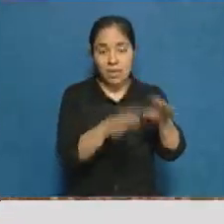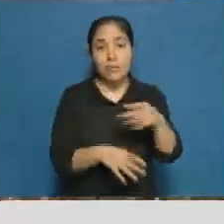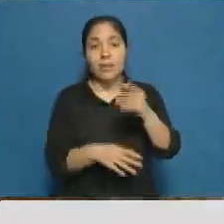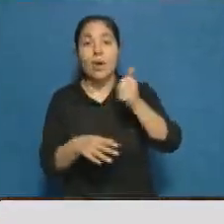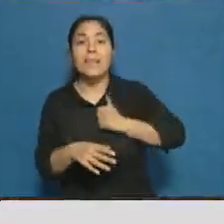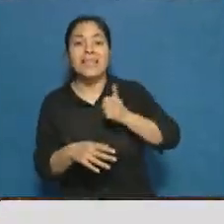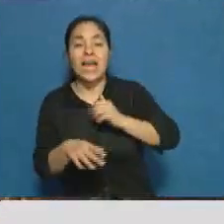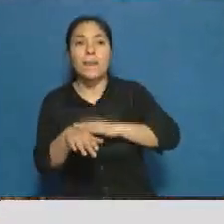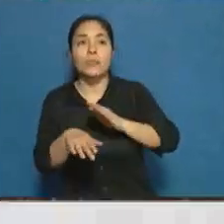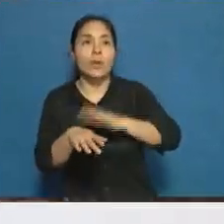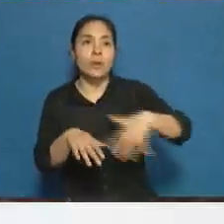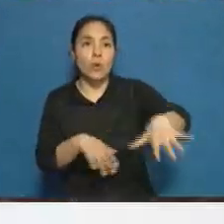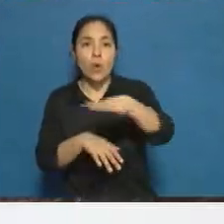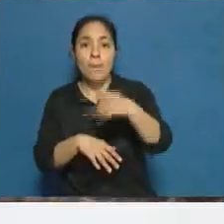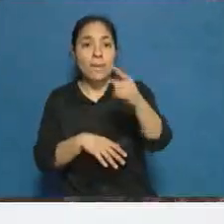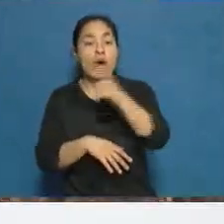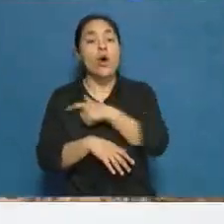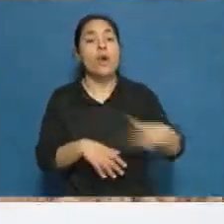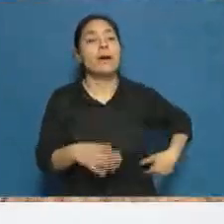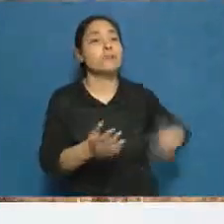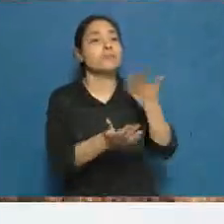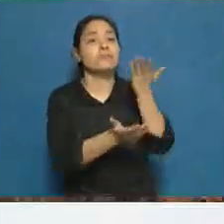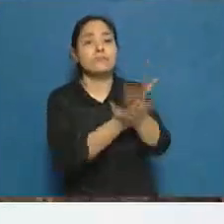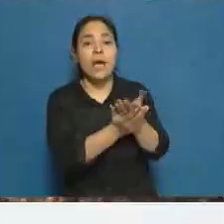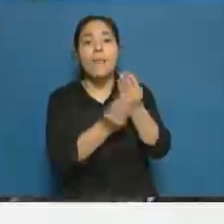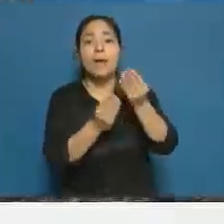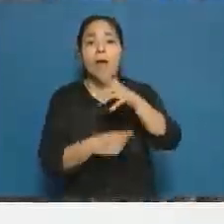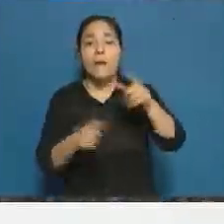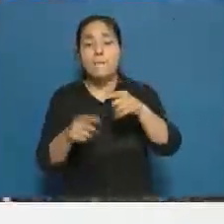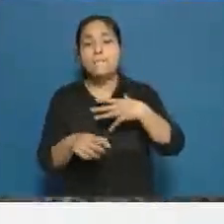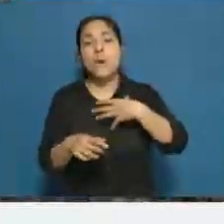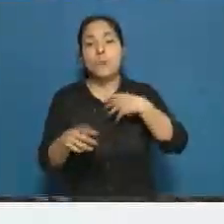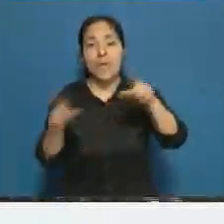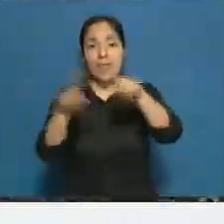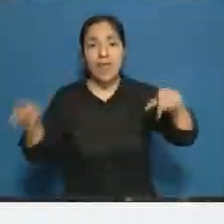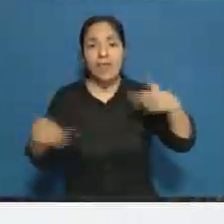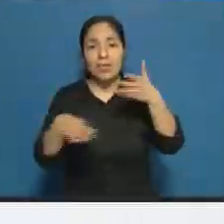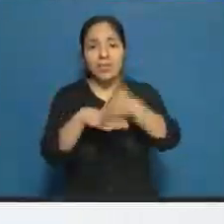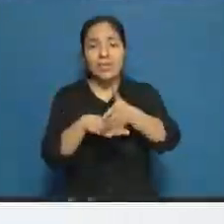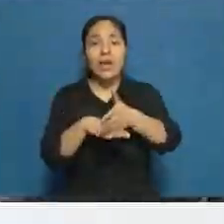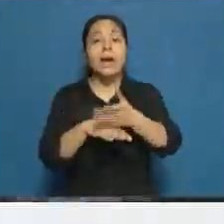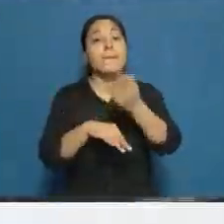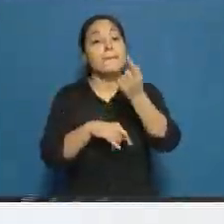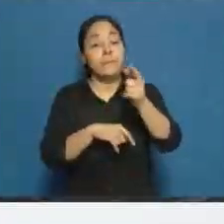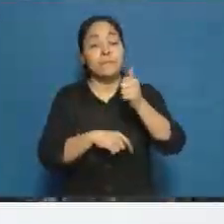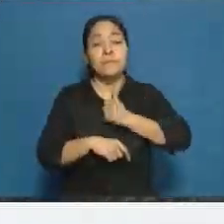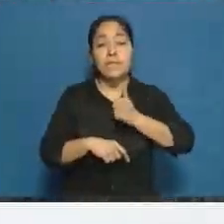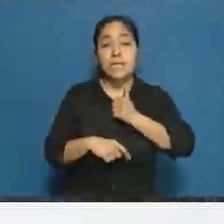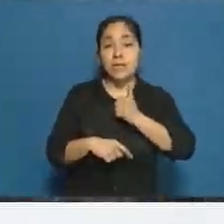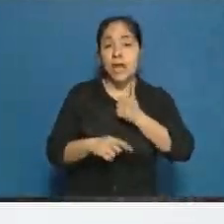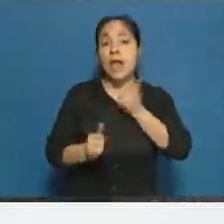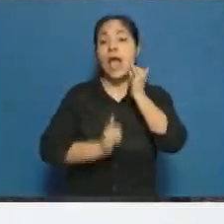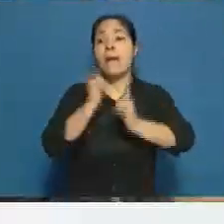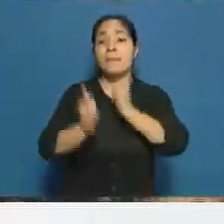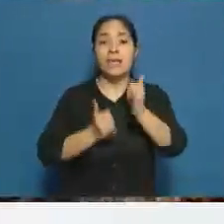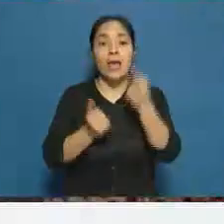embargo, piden intervención gubernamental para acceder a la propiedad del predio. Mientras tanto, desde el ejército explicaron